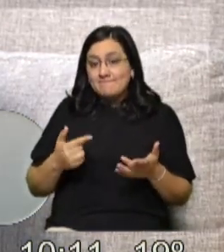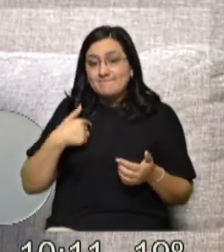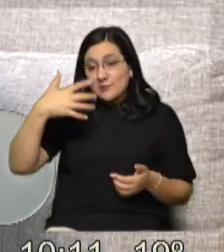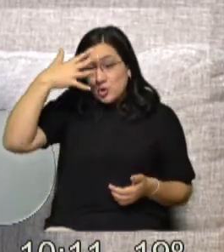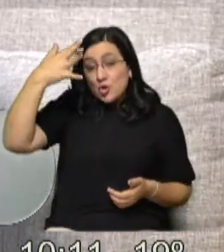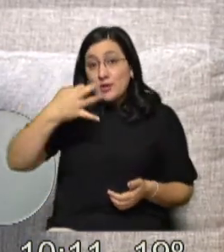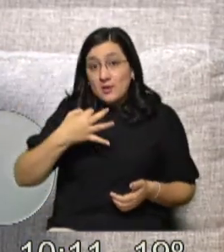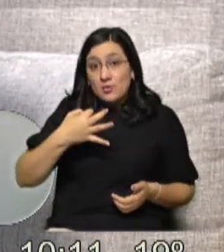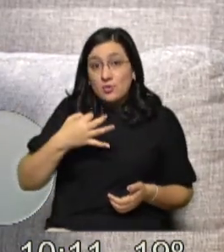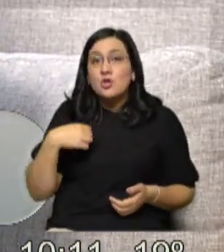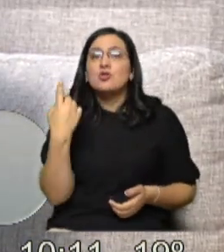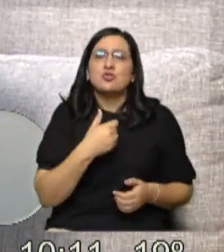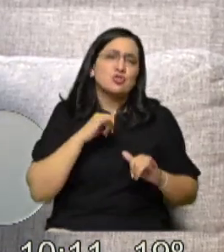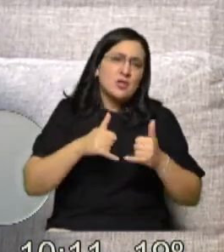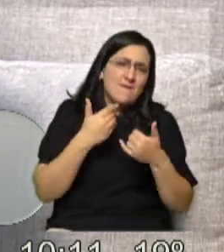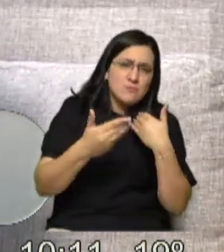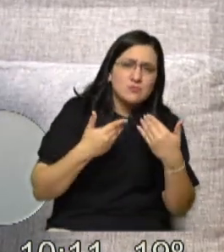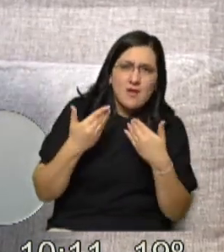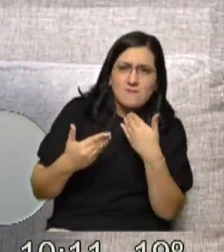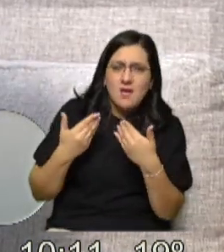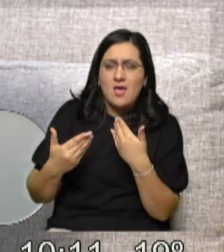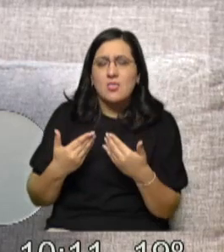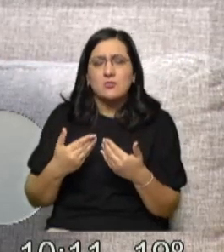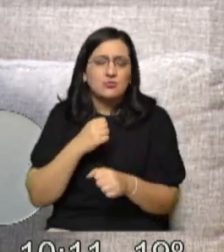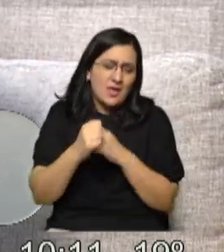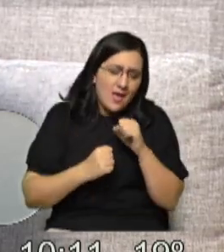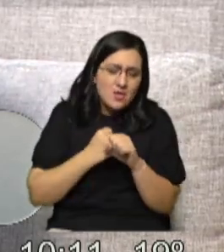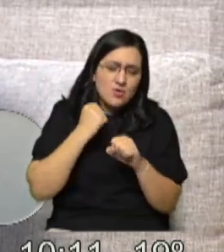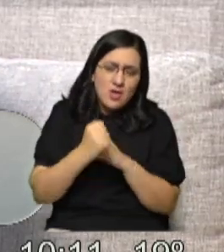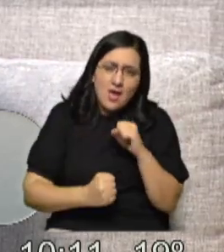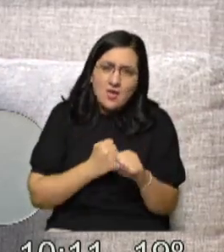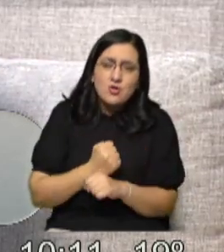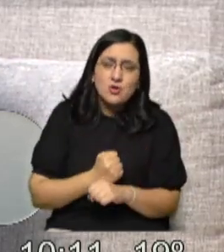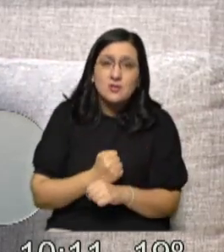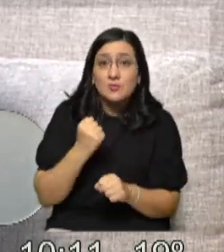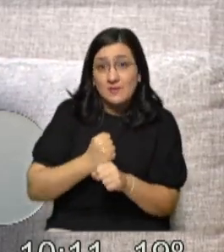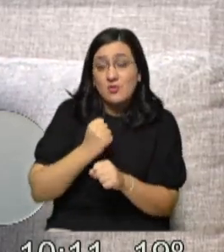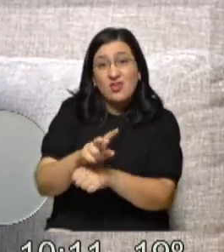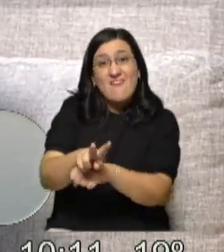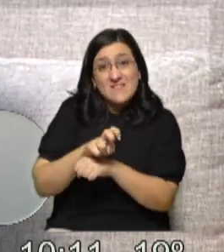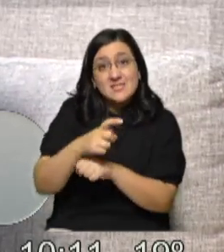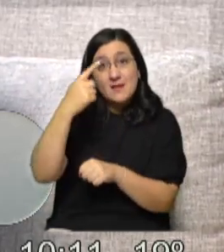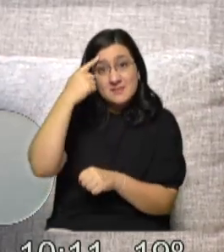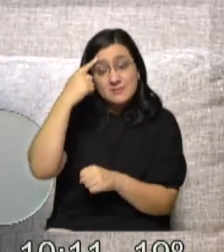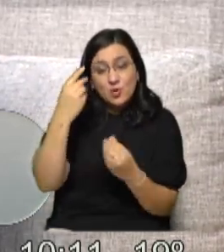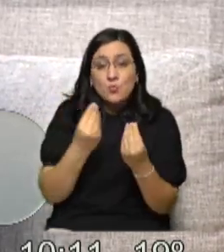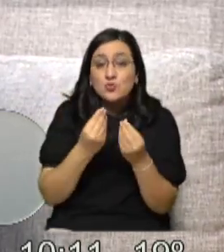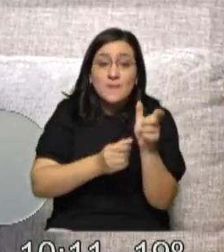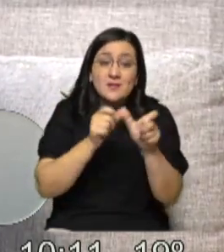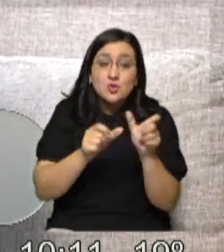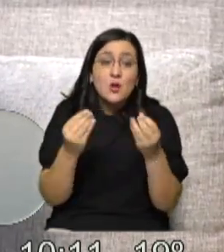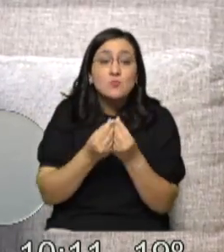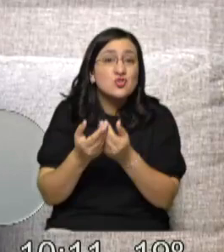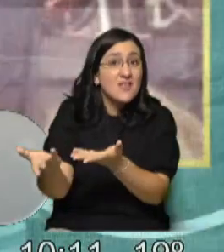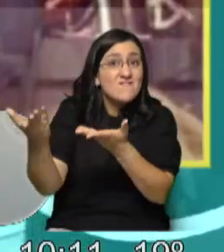que... Y nosotros hemos hablado en el correr de estos años que va rodando la física del pensamiento con muchas personas y con muchos invitados que también traemos